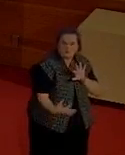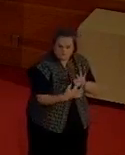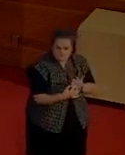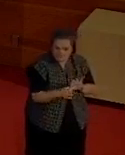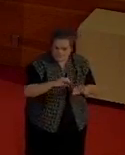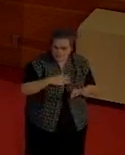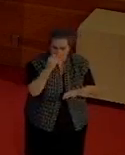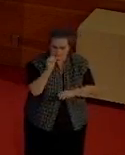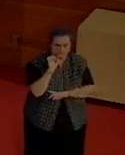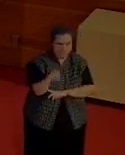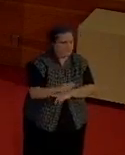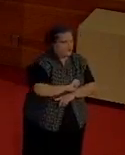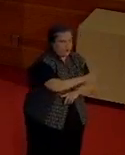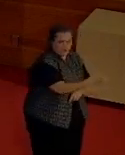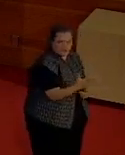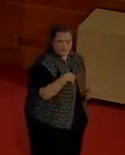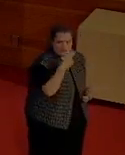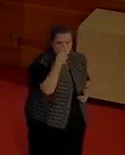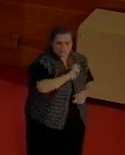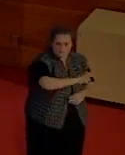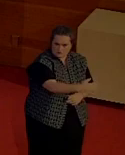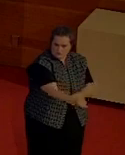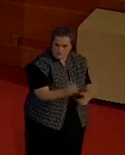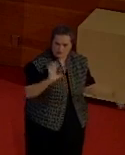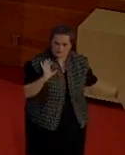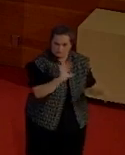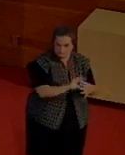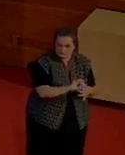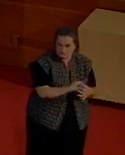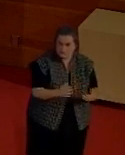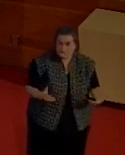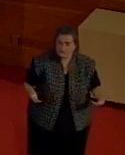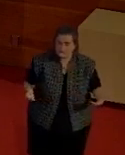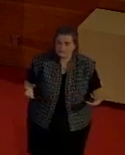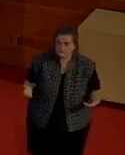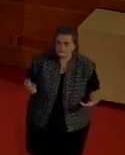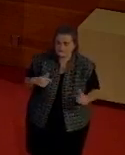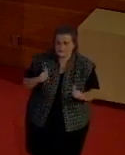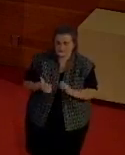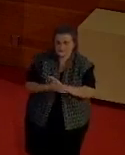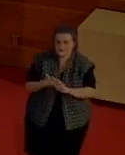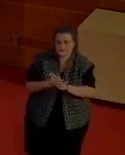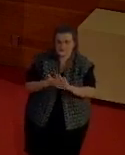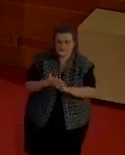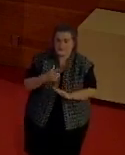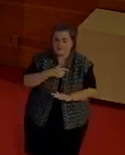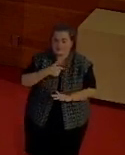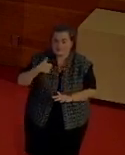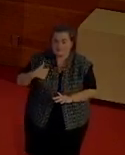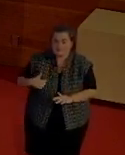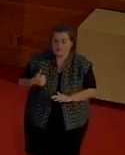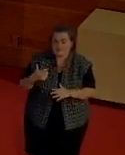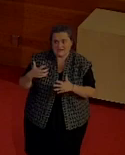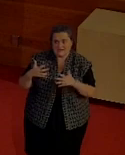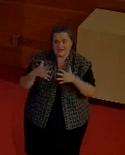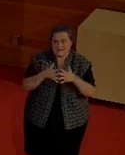olvido de ti porque he cambiado mi interés es otro por tanto no empecé hablando de China América nos